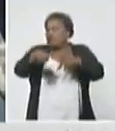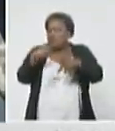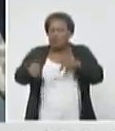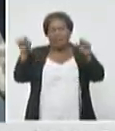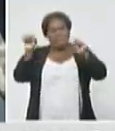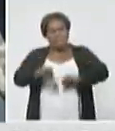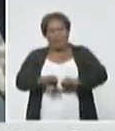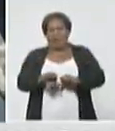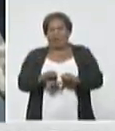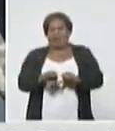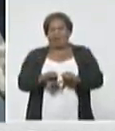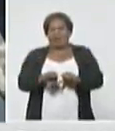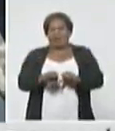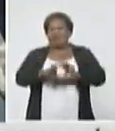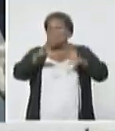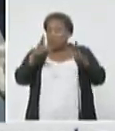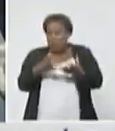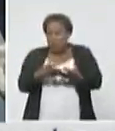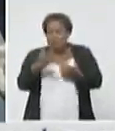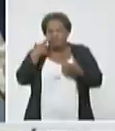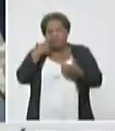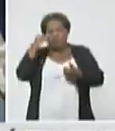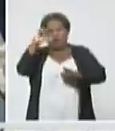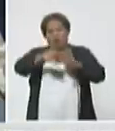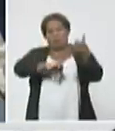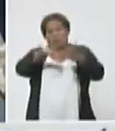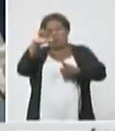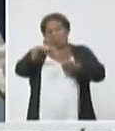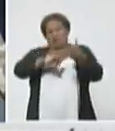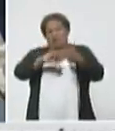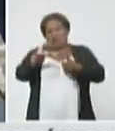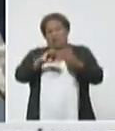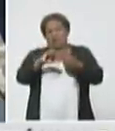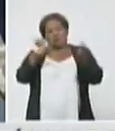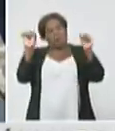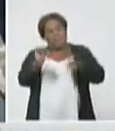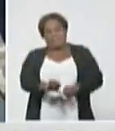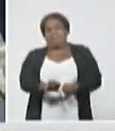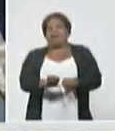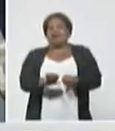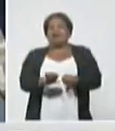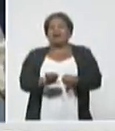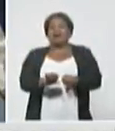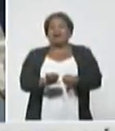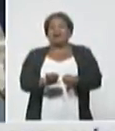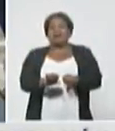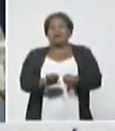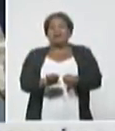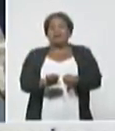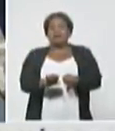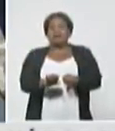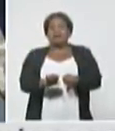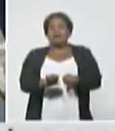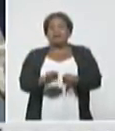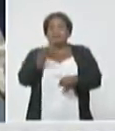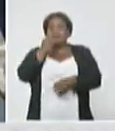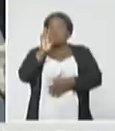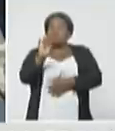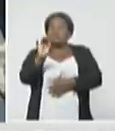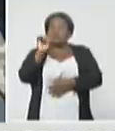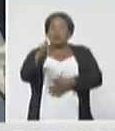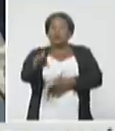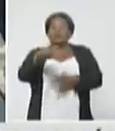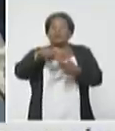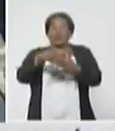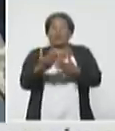que tengamos un comportamiento desfavorable, pudiéramos decir, en los últimos días, por no